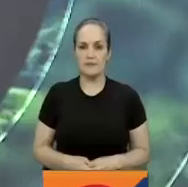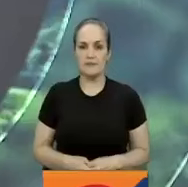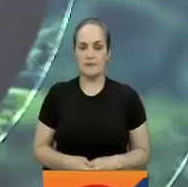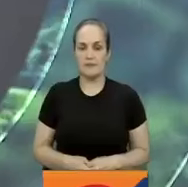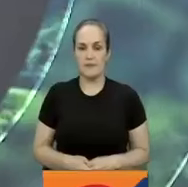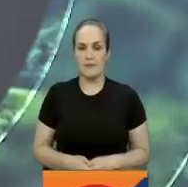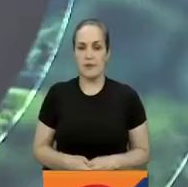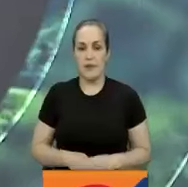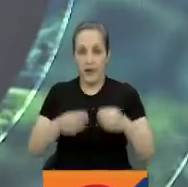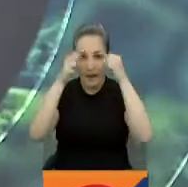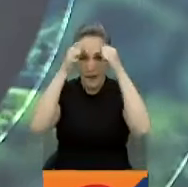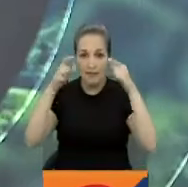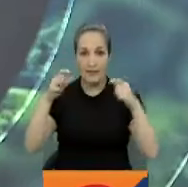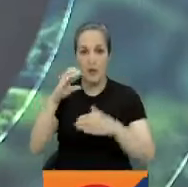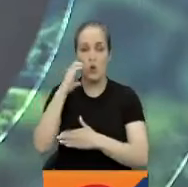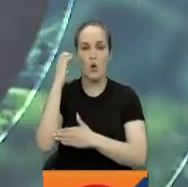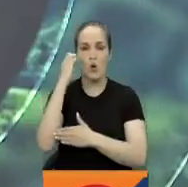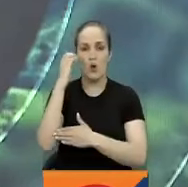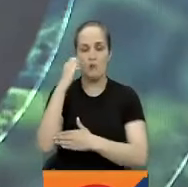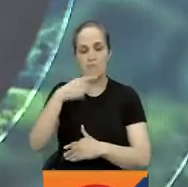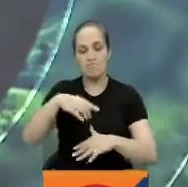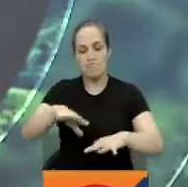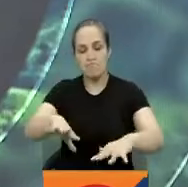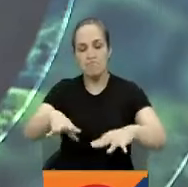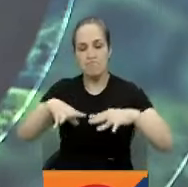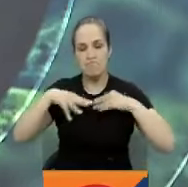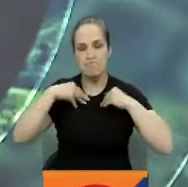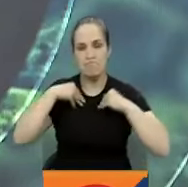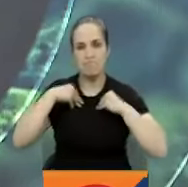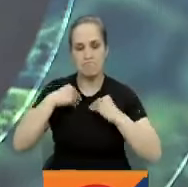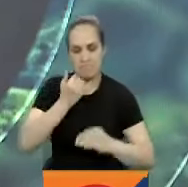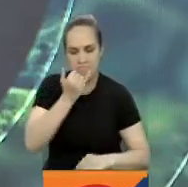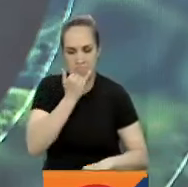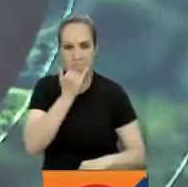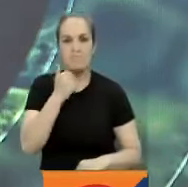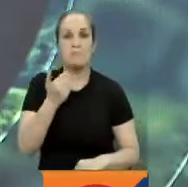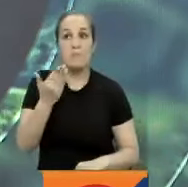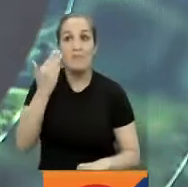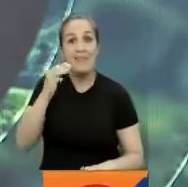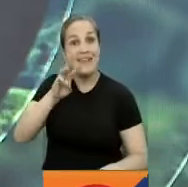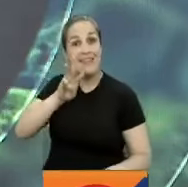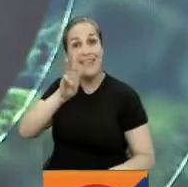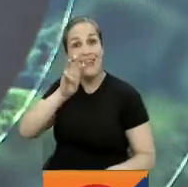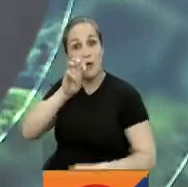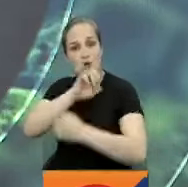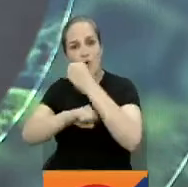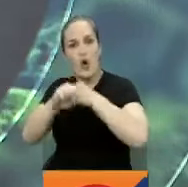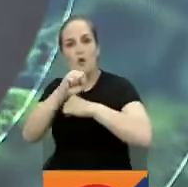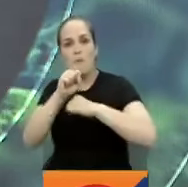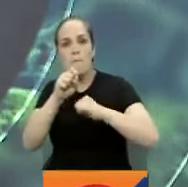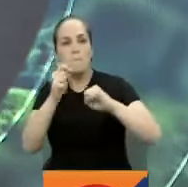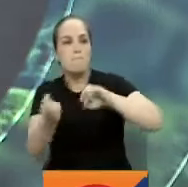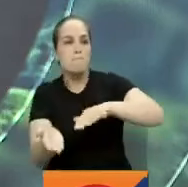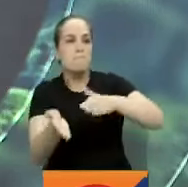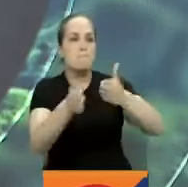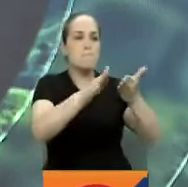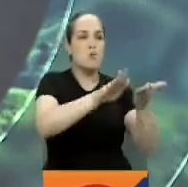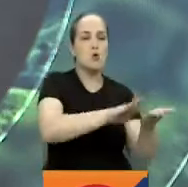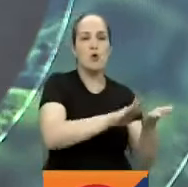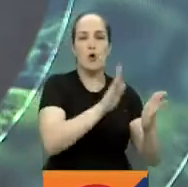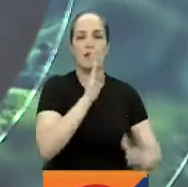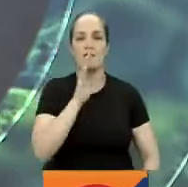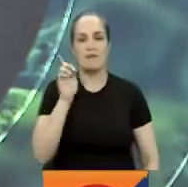El Estado colombiano reconoció su responsabilidad luego de 38 años del crimen de Guillermo Cano en un acto de memoria